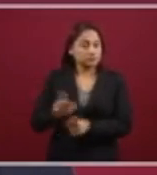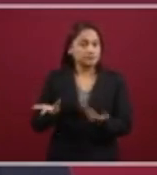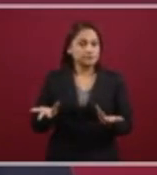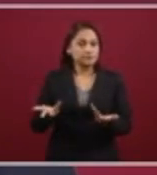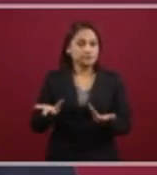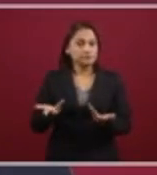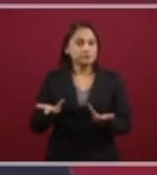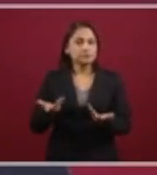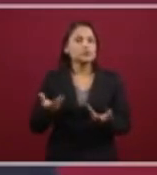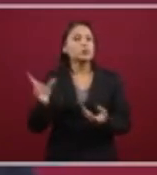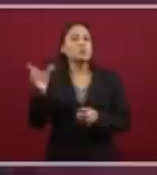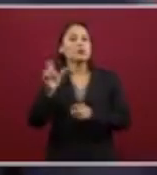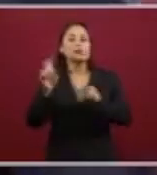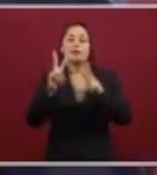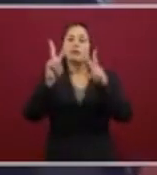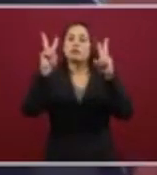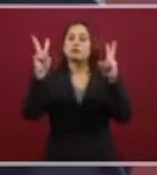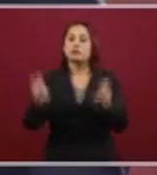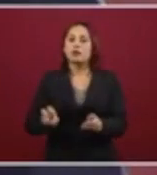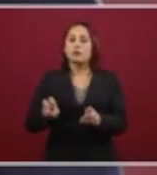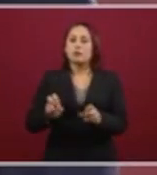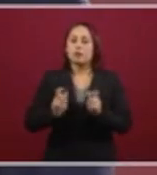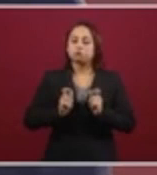y que quede muy claro que no están